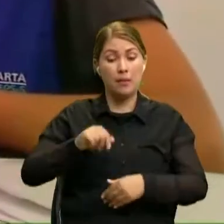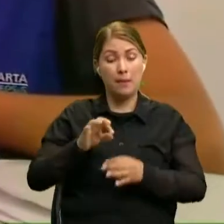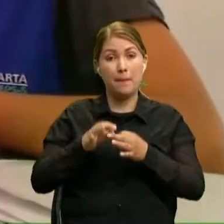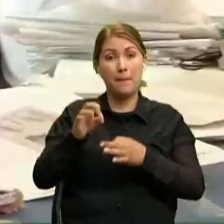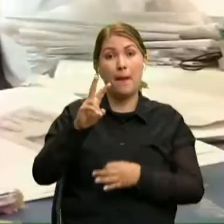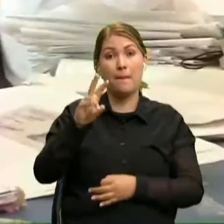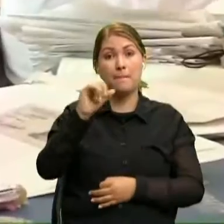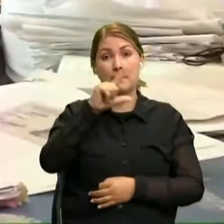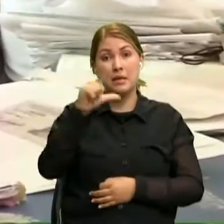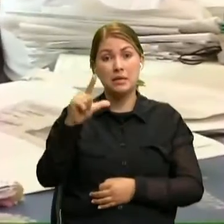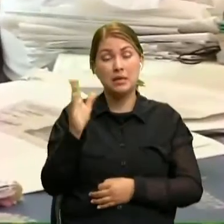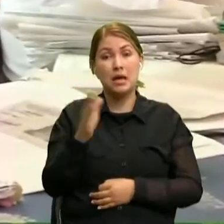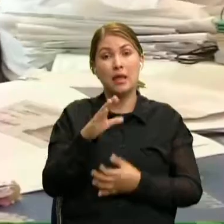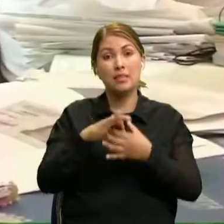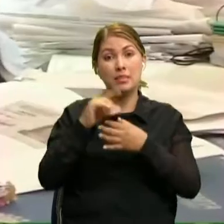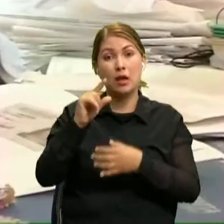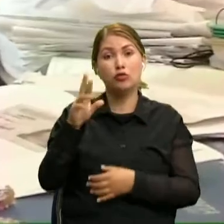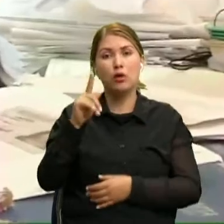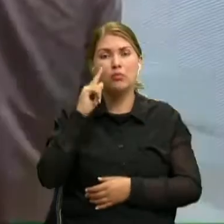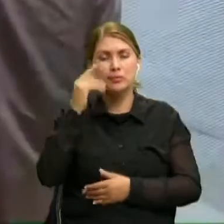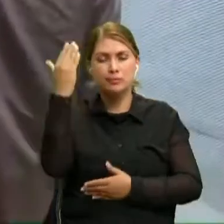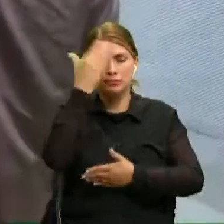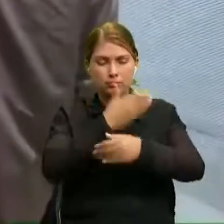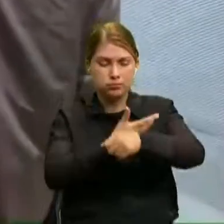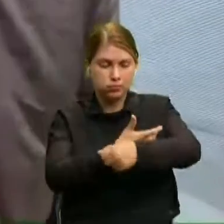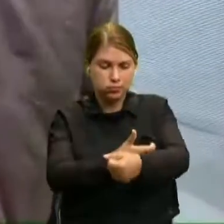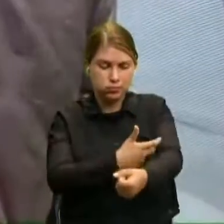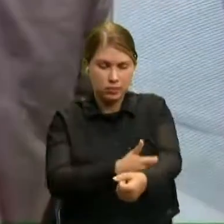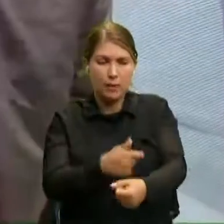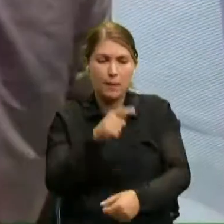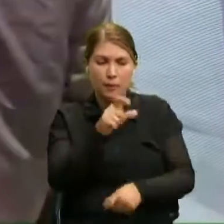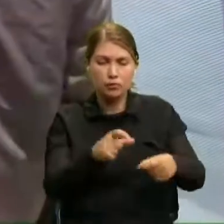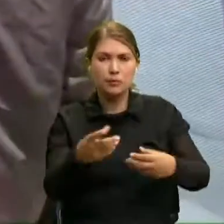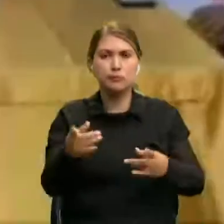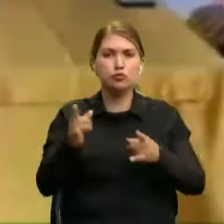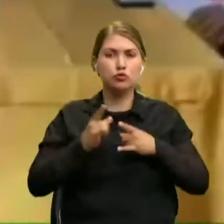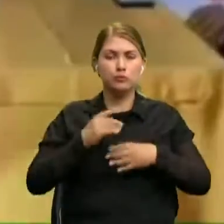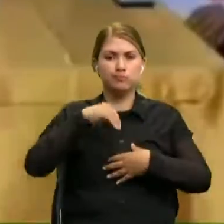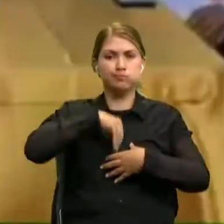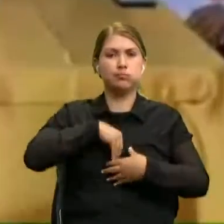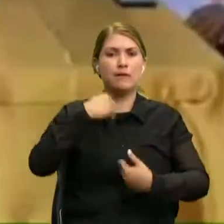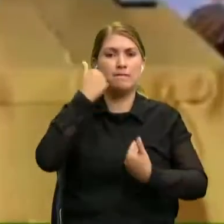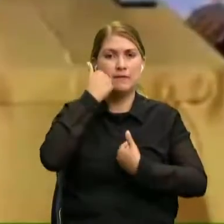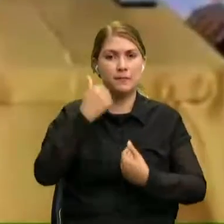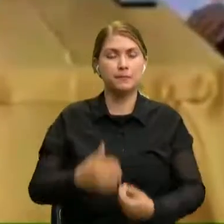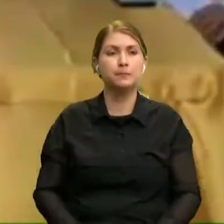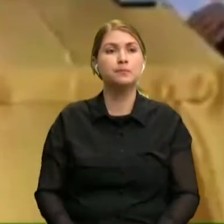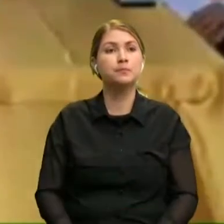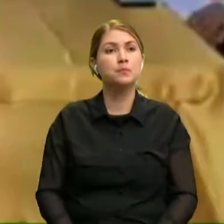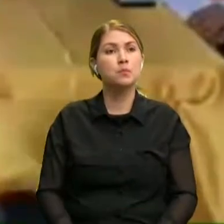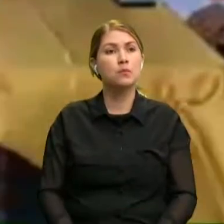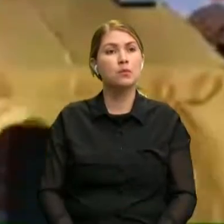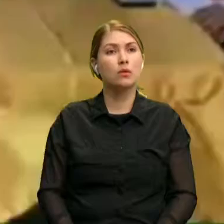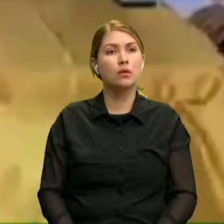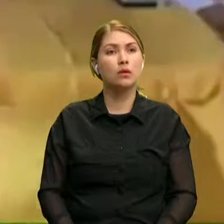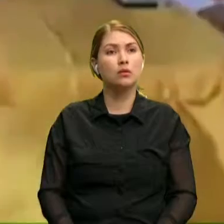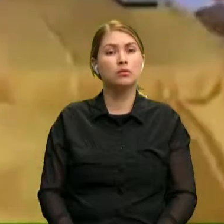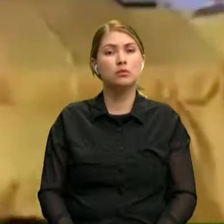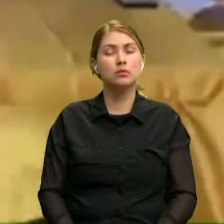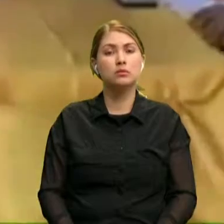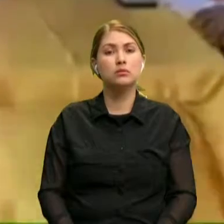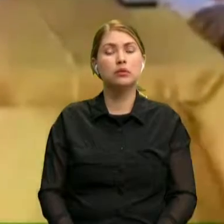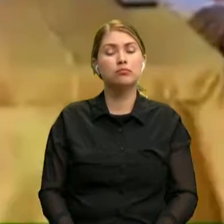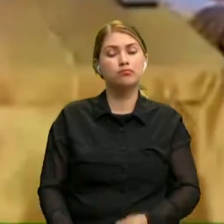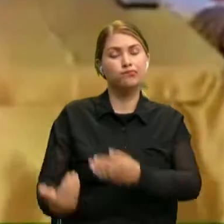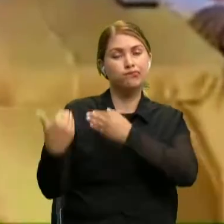la jornada de muestras para conocer si existen pacientes en el municipio que adquirieron la enfermedad. Estas son las